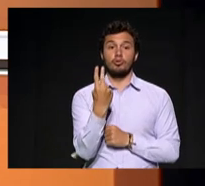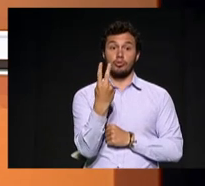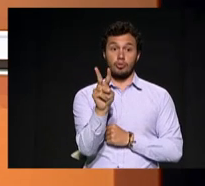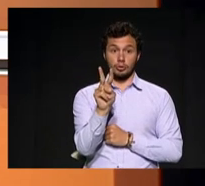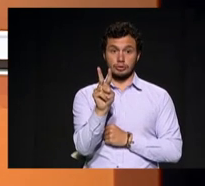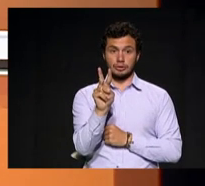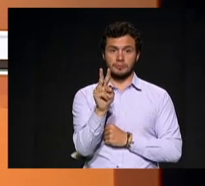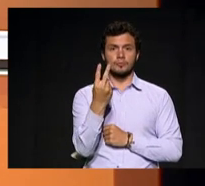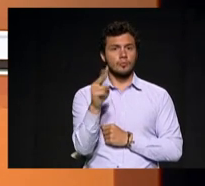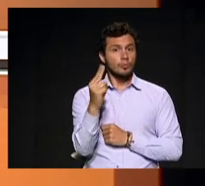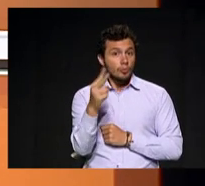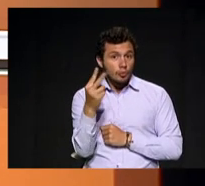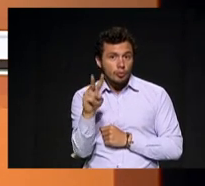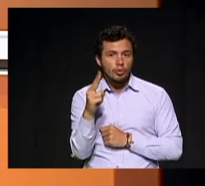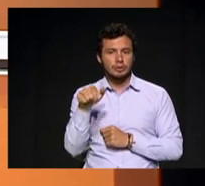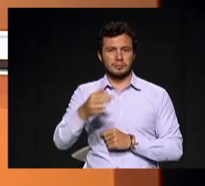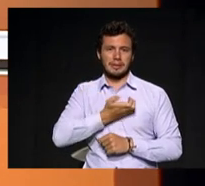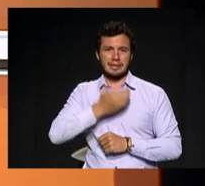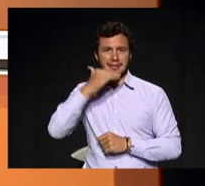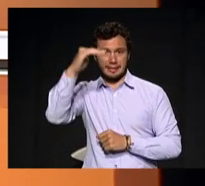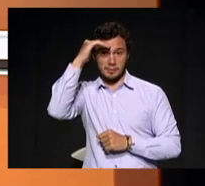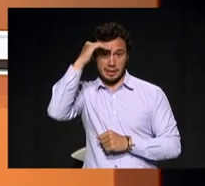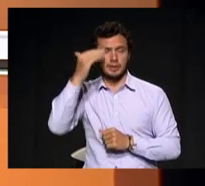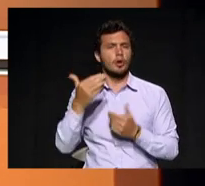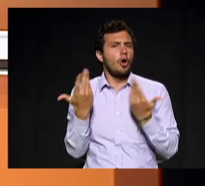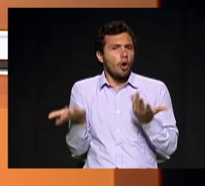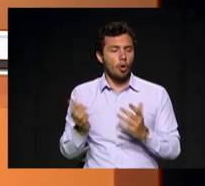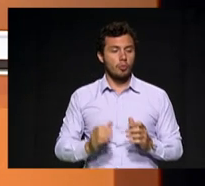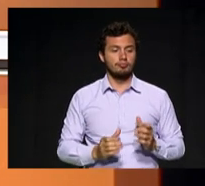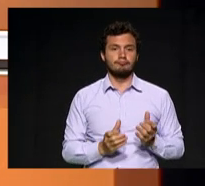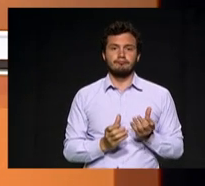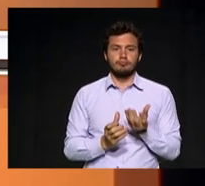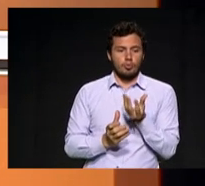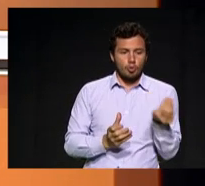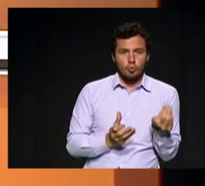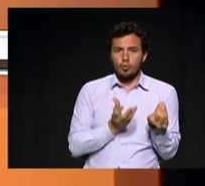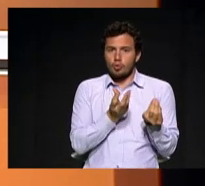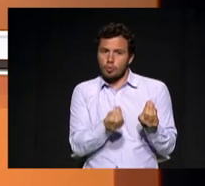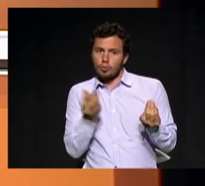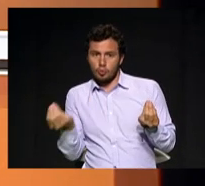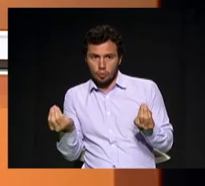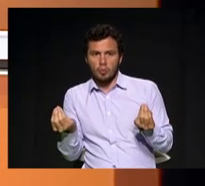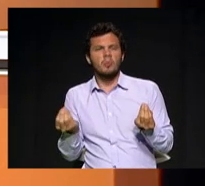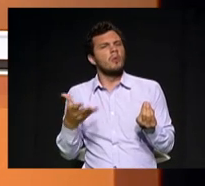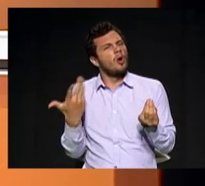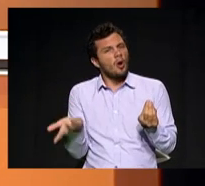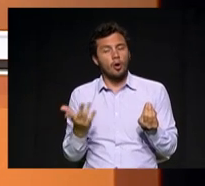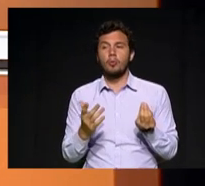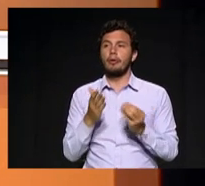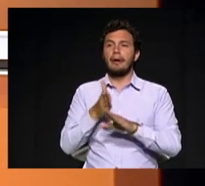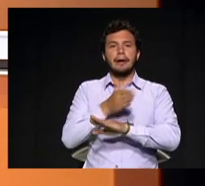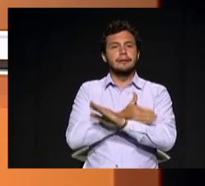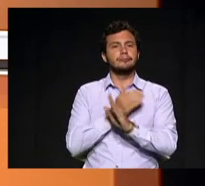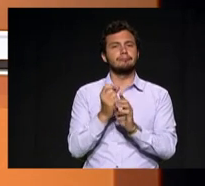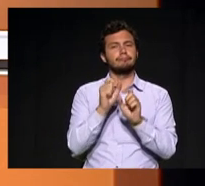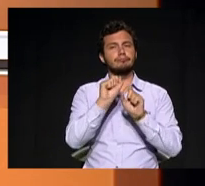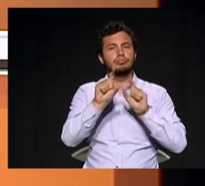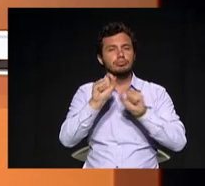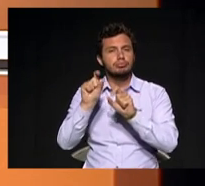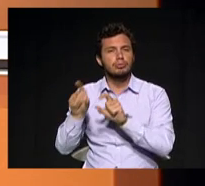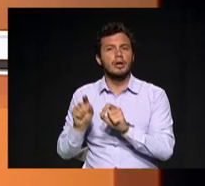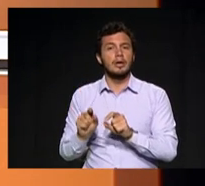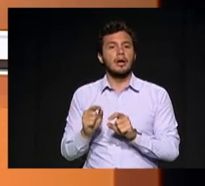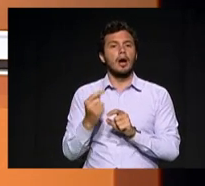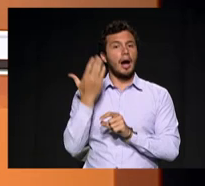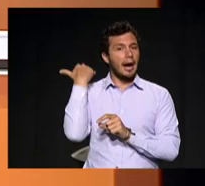por la alcaldía de medellín la distribución de los bloques recordemos se realizó de acuerdo a la encuesta publicada por invamer gallup el